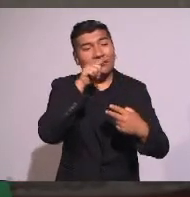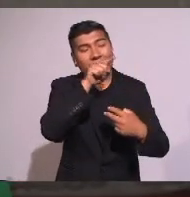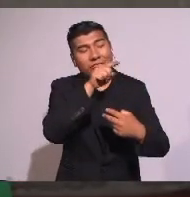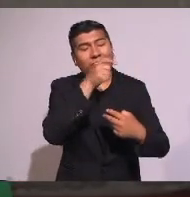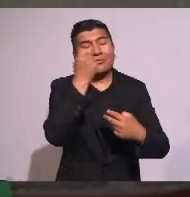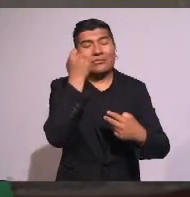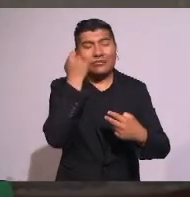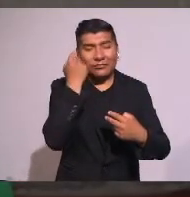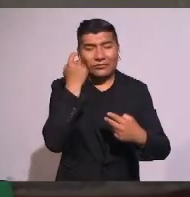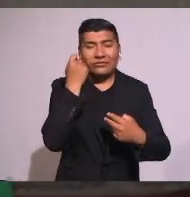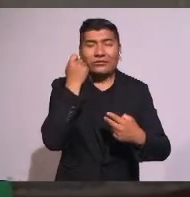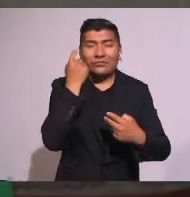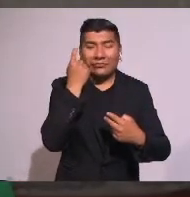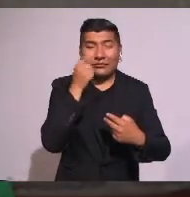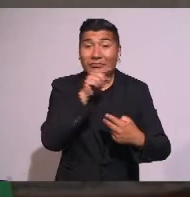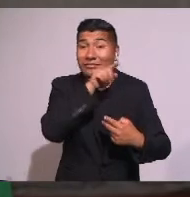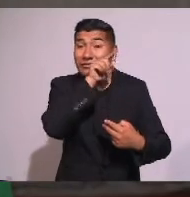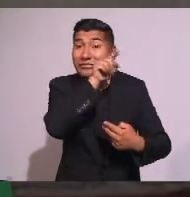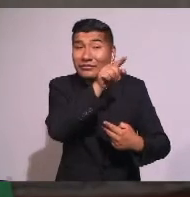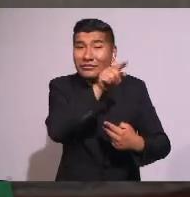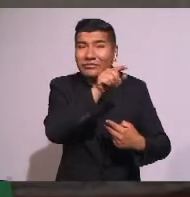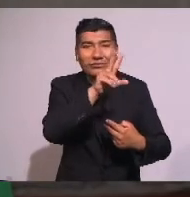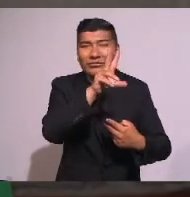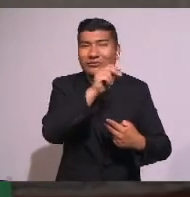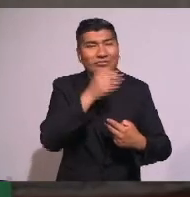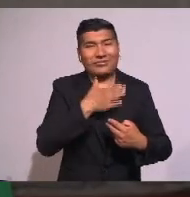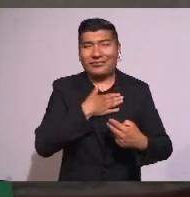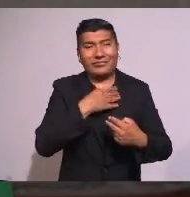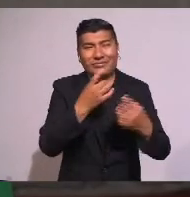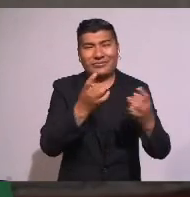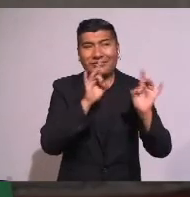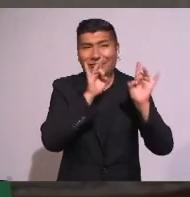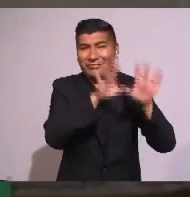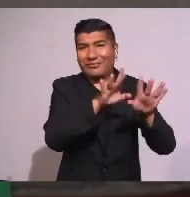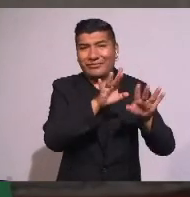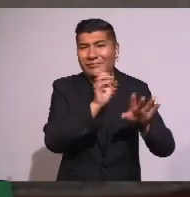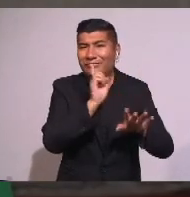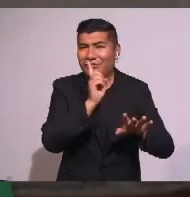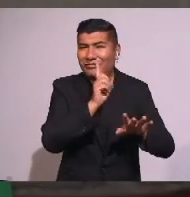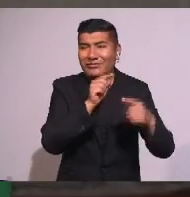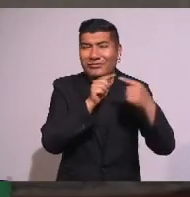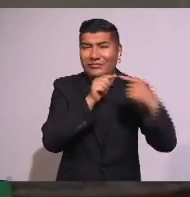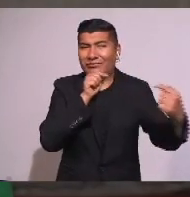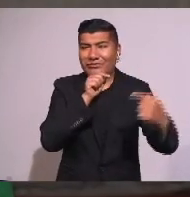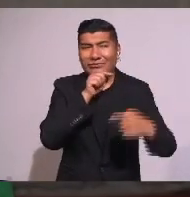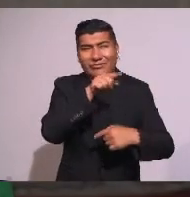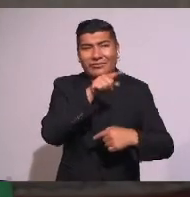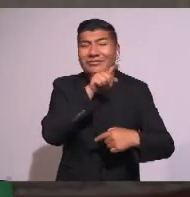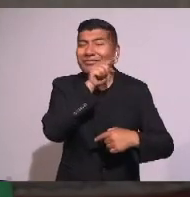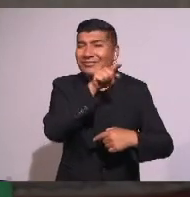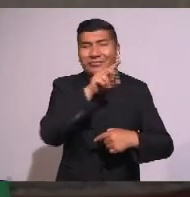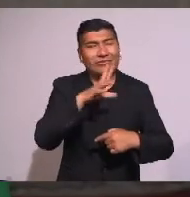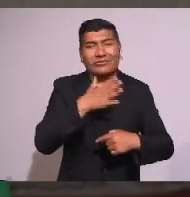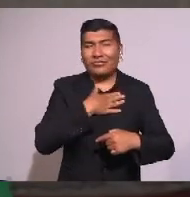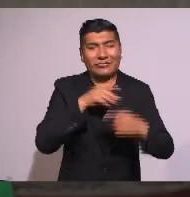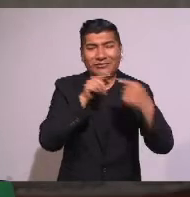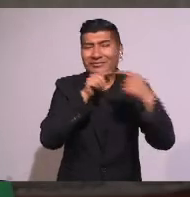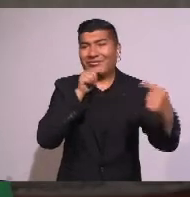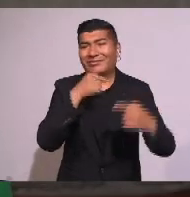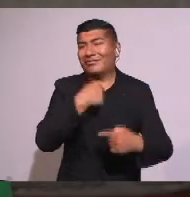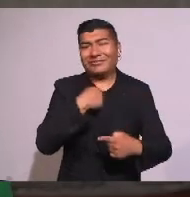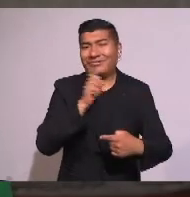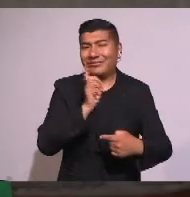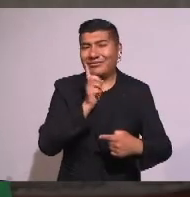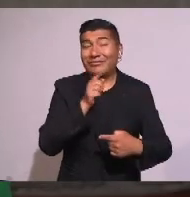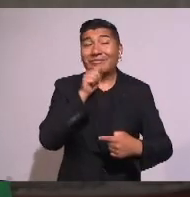otro. El otro no es mi enemigo, lo repito, el otro no es mi enemigo,